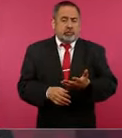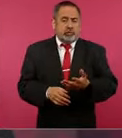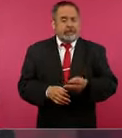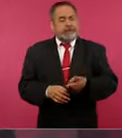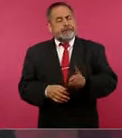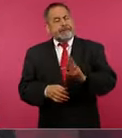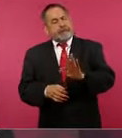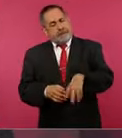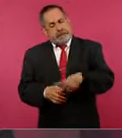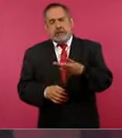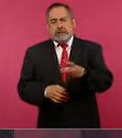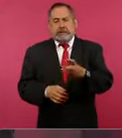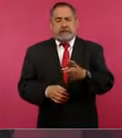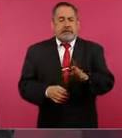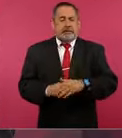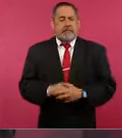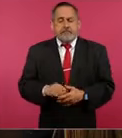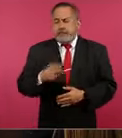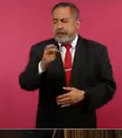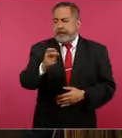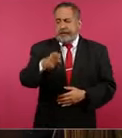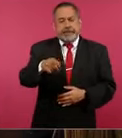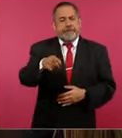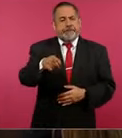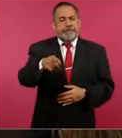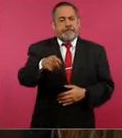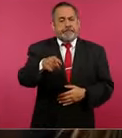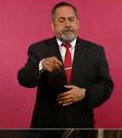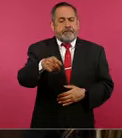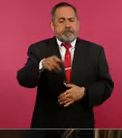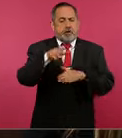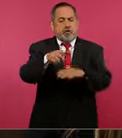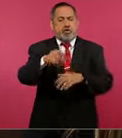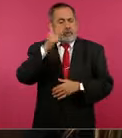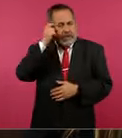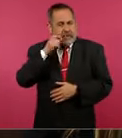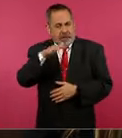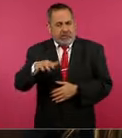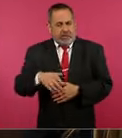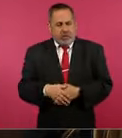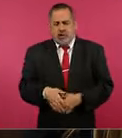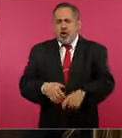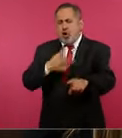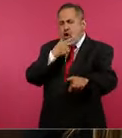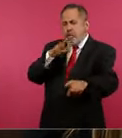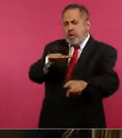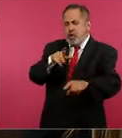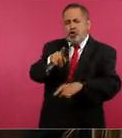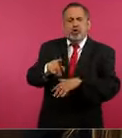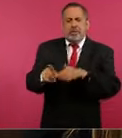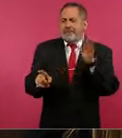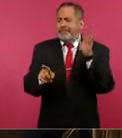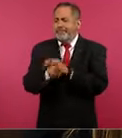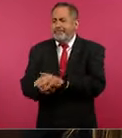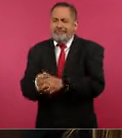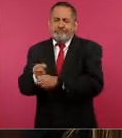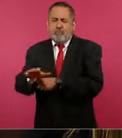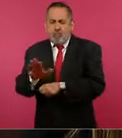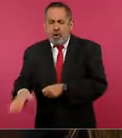Entonces, eso es lo de Guerrero. Lo de Guerrero. En el caso del linchamiento, ¿falló alguna